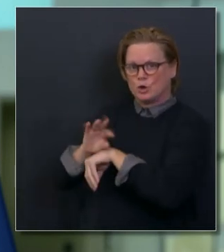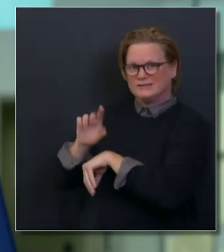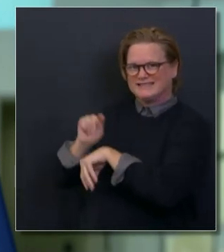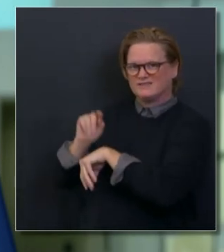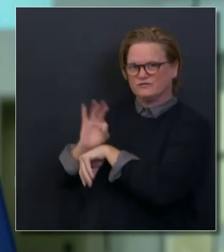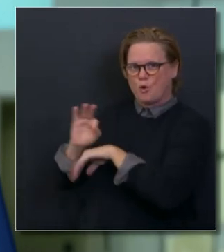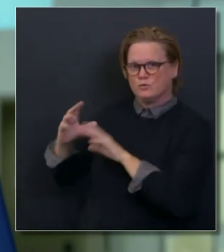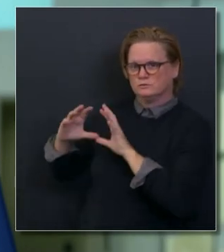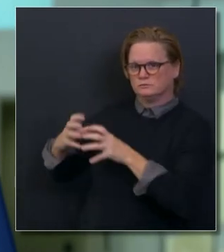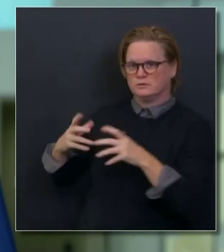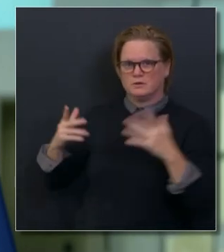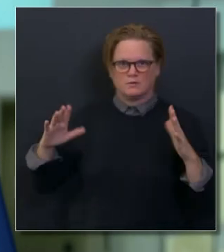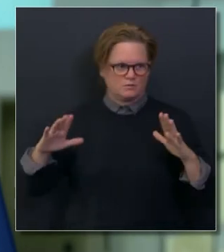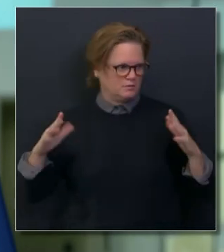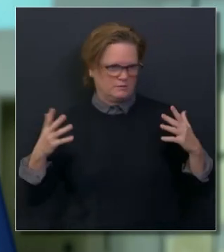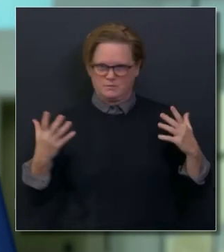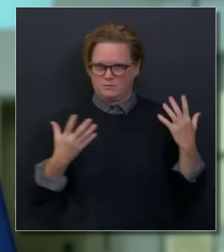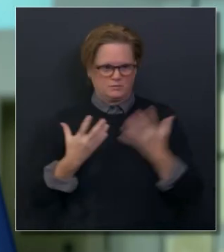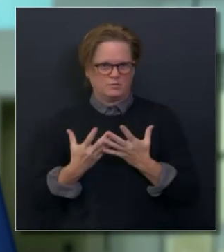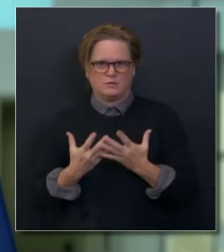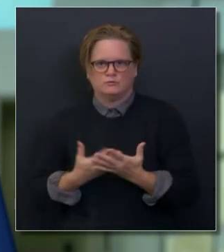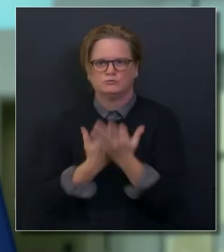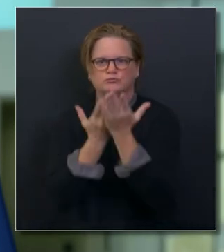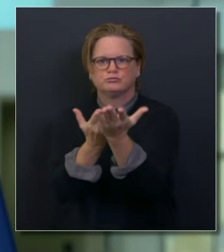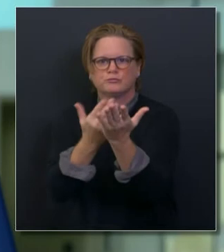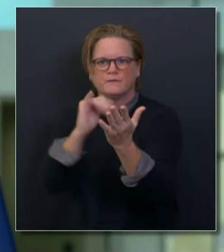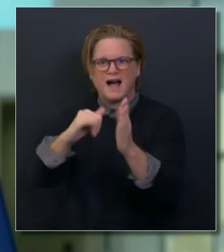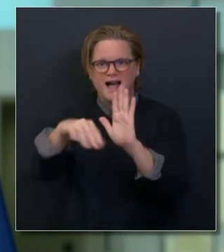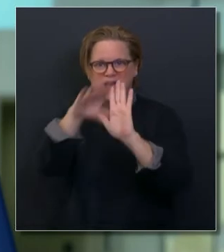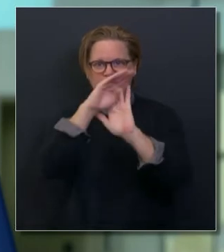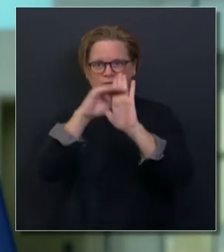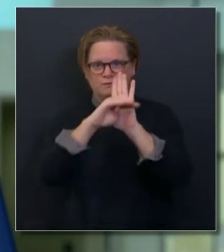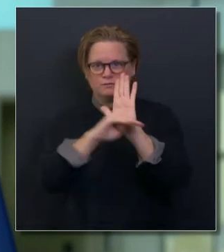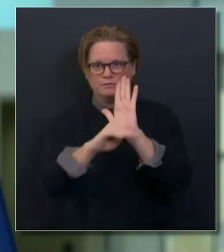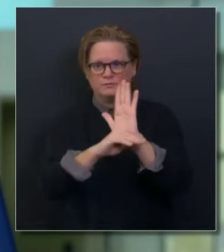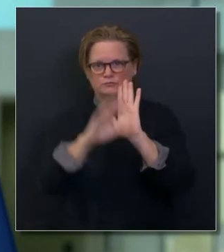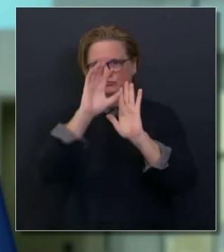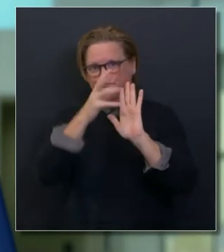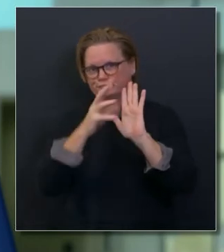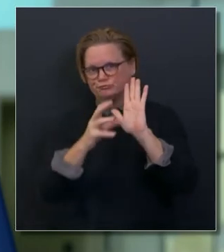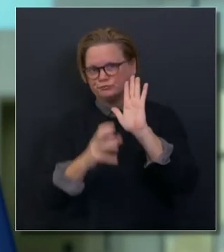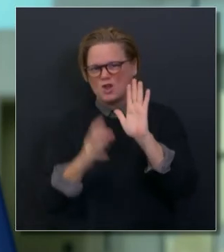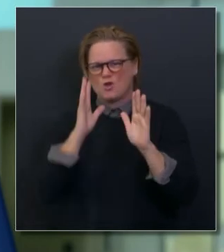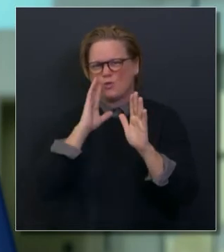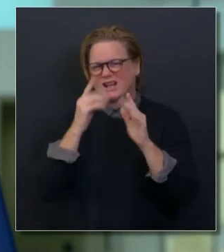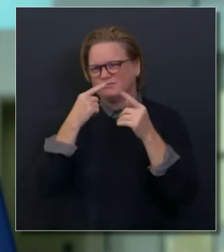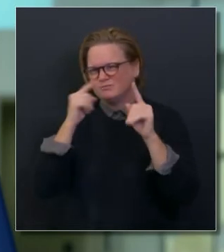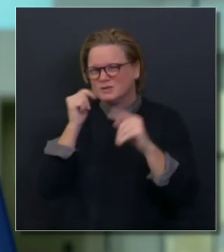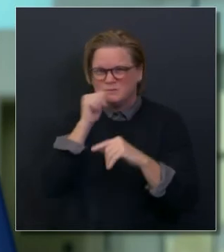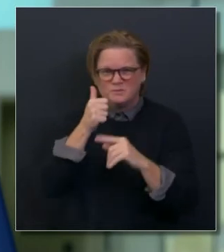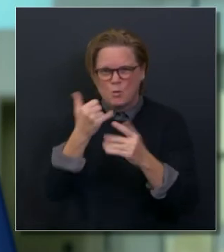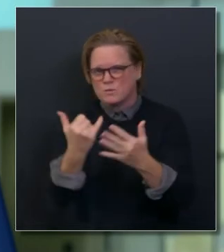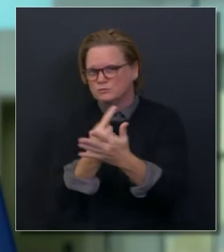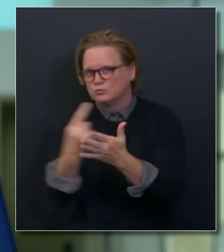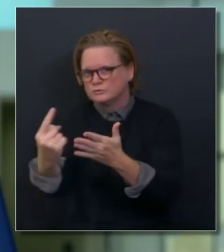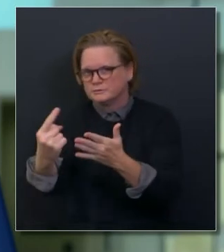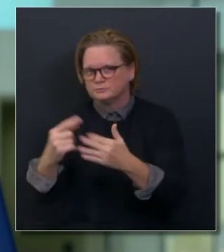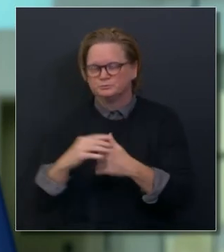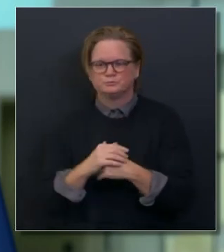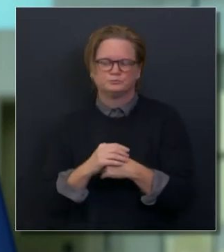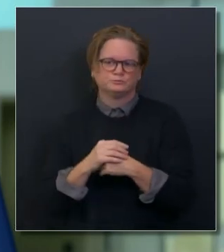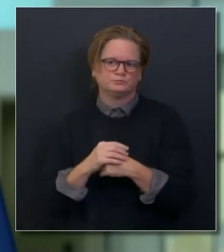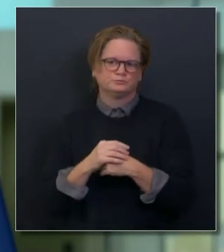la vacuna y vamos a hablar acerca de 1B, ese primer conjunto de lo que es, otros son esenciales,